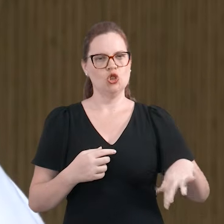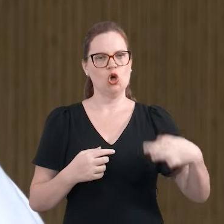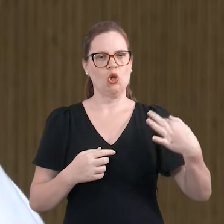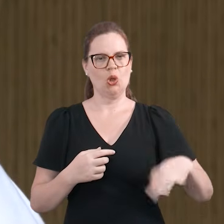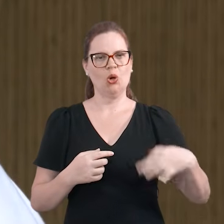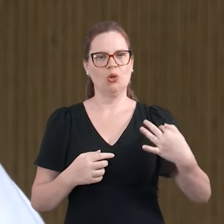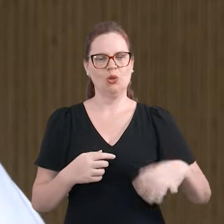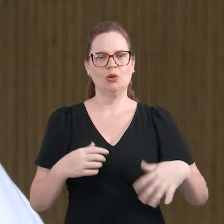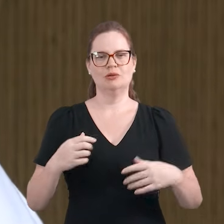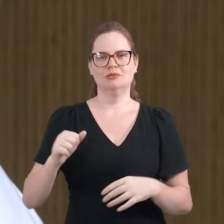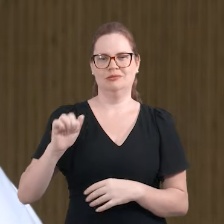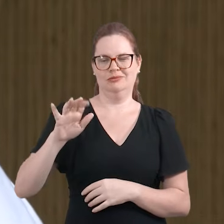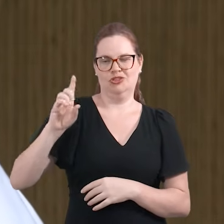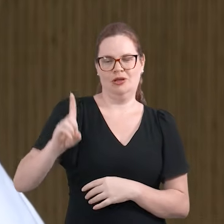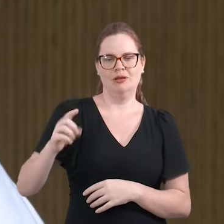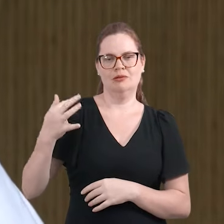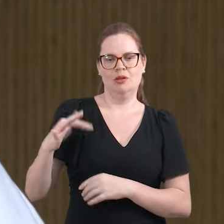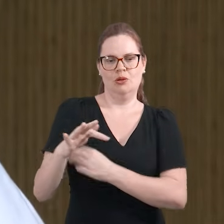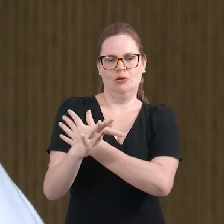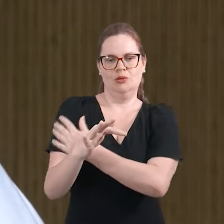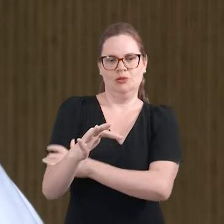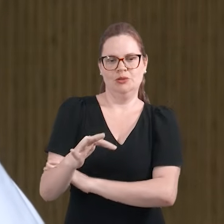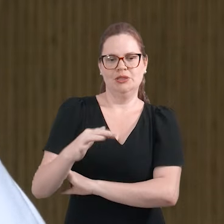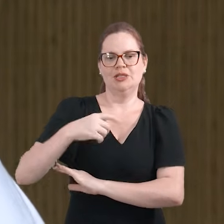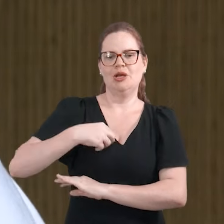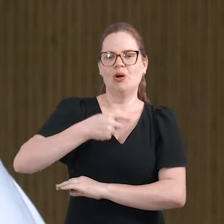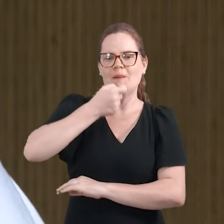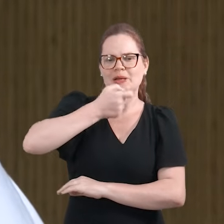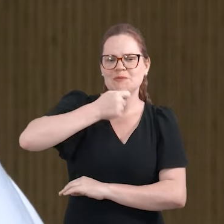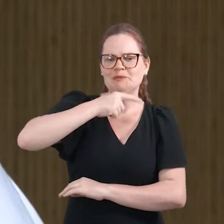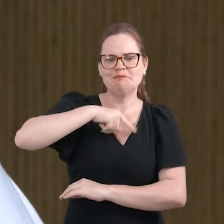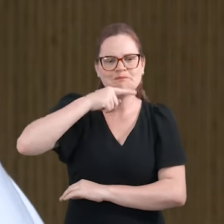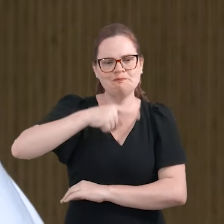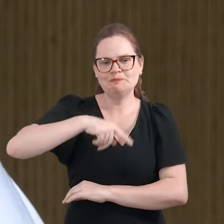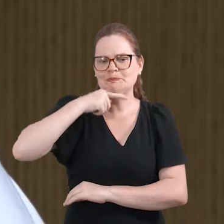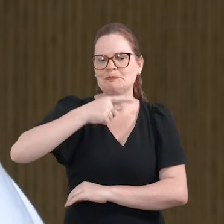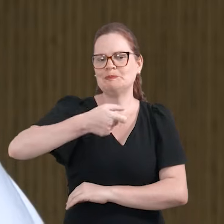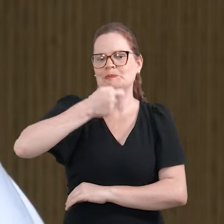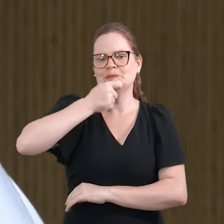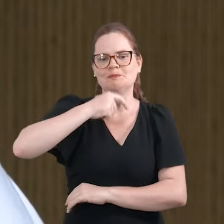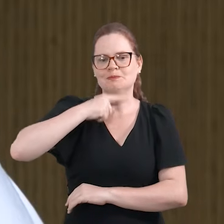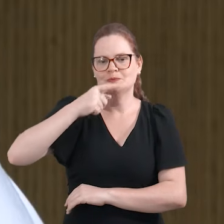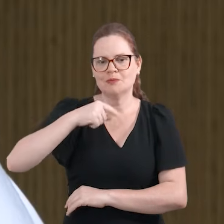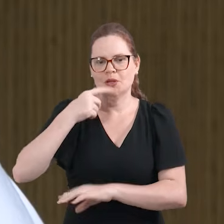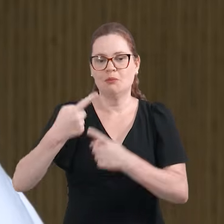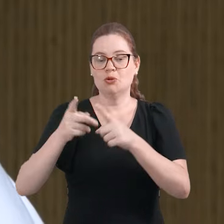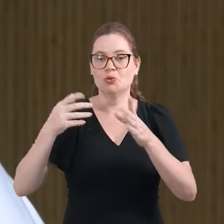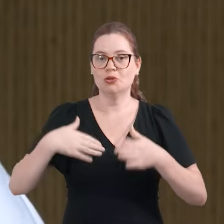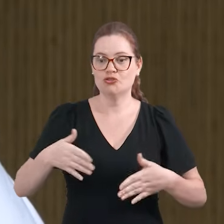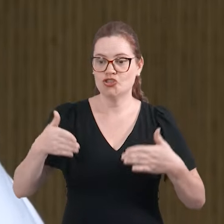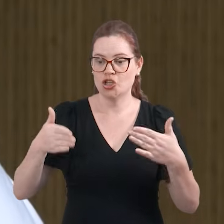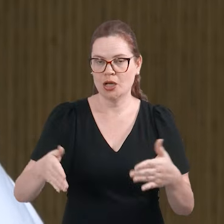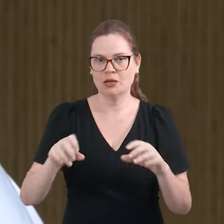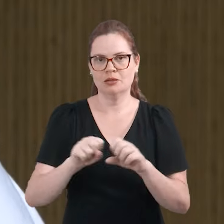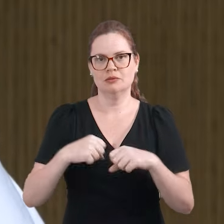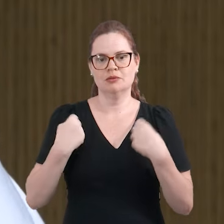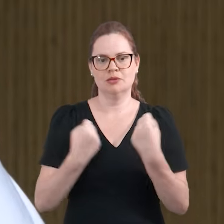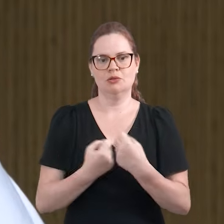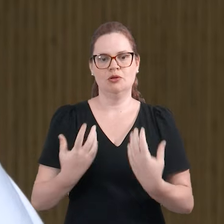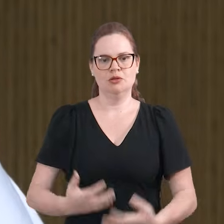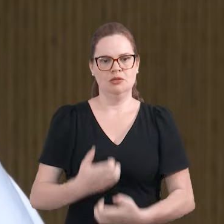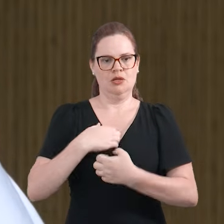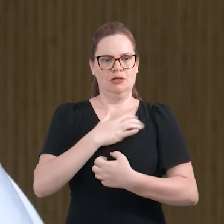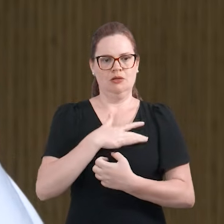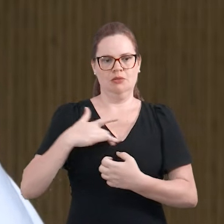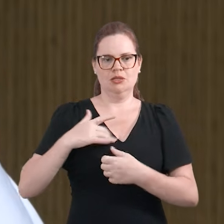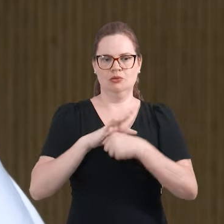Y aparte de tomar analgésicos, no se mejoraba. Inmediatamente llegué a la actividad, al seminario, sentí sanidad sobre